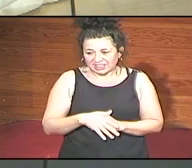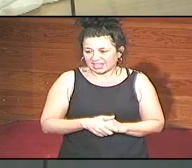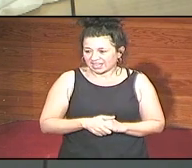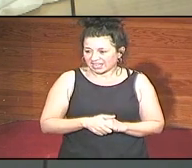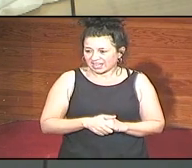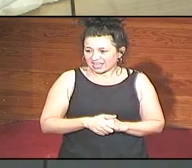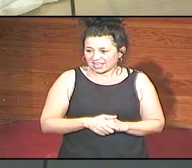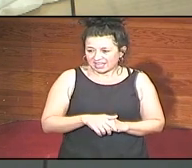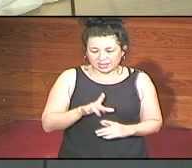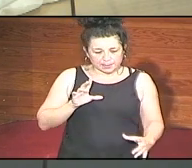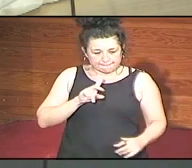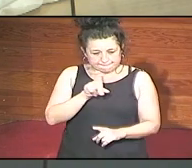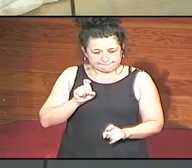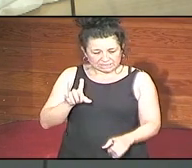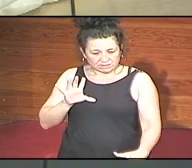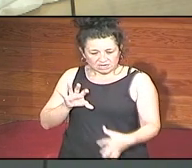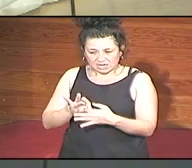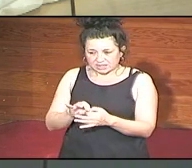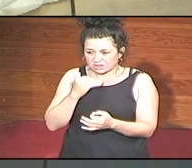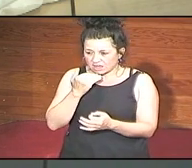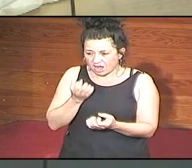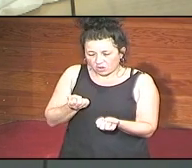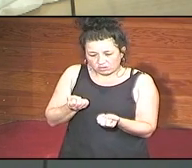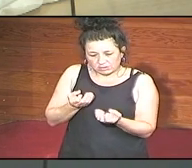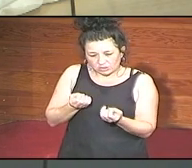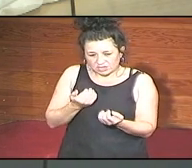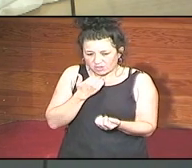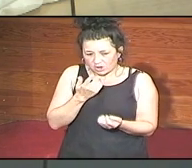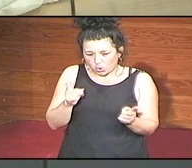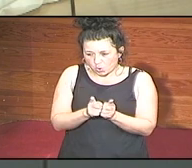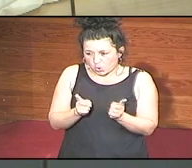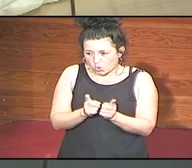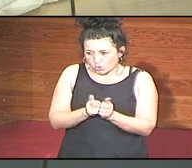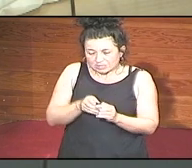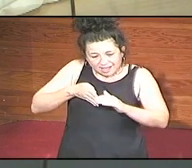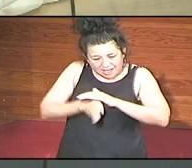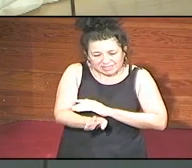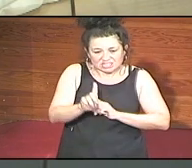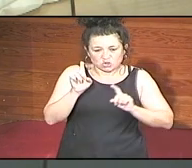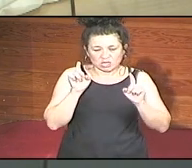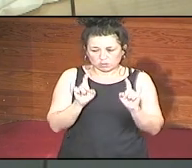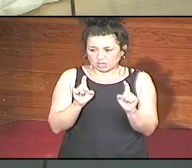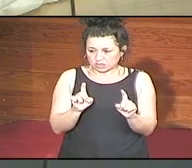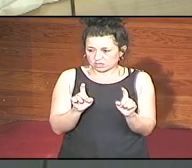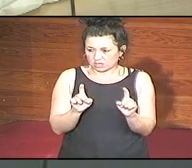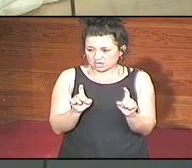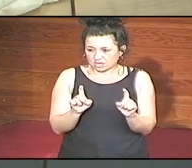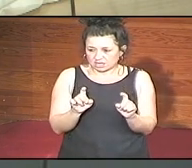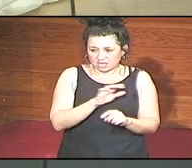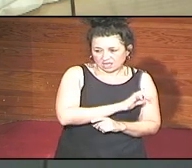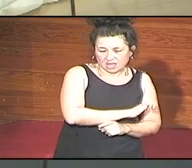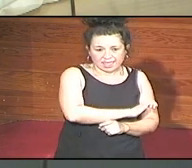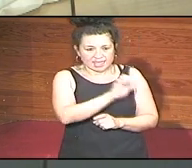mi pregunta está relacionada con algo que ya has comentado igual brevemente antes pero es el acceso a la educación en europa